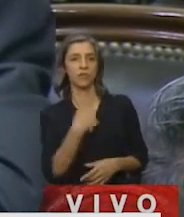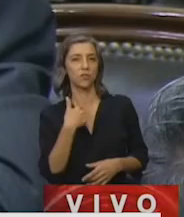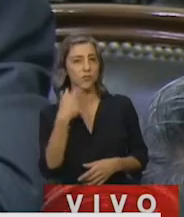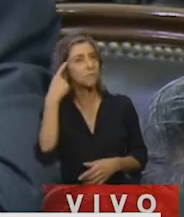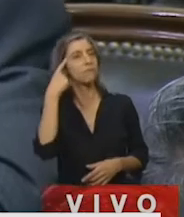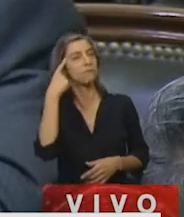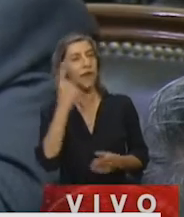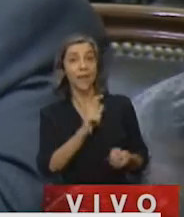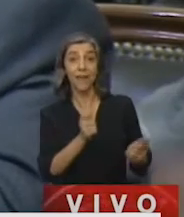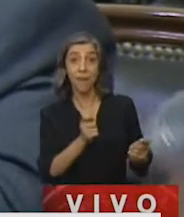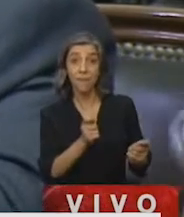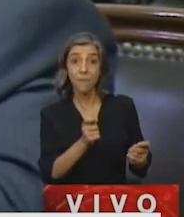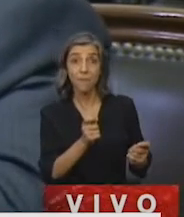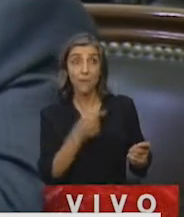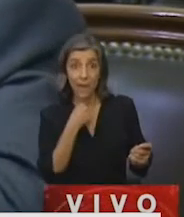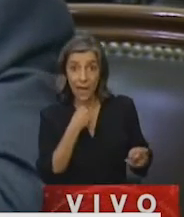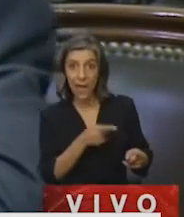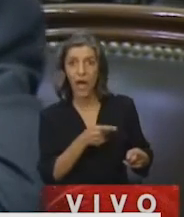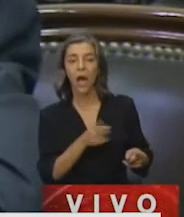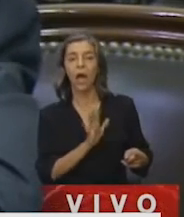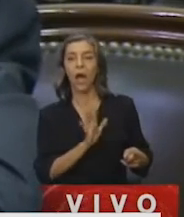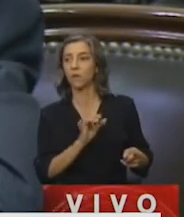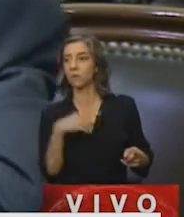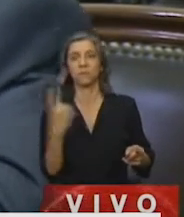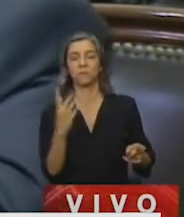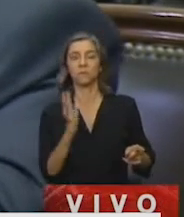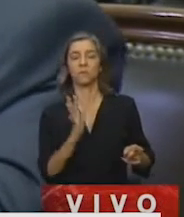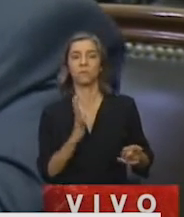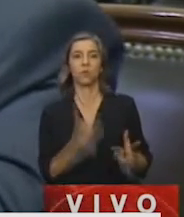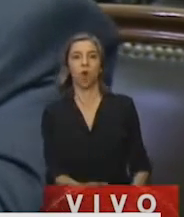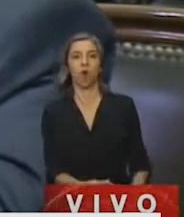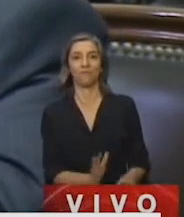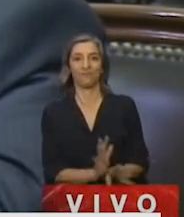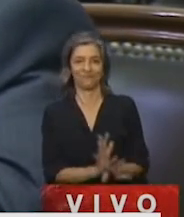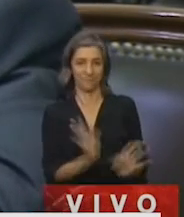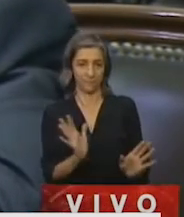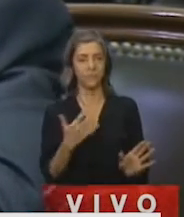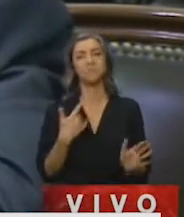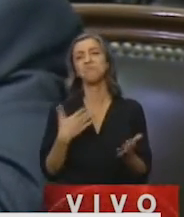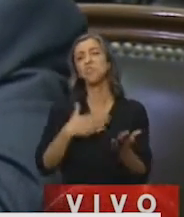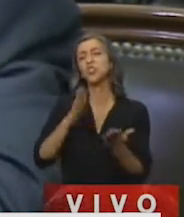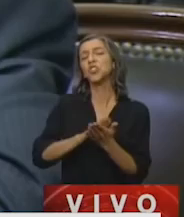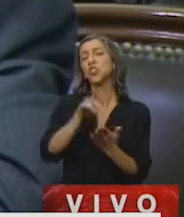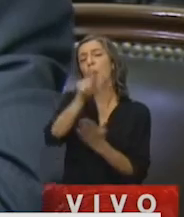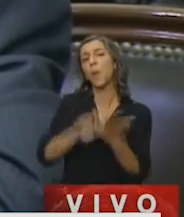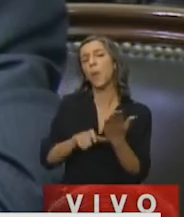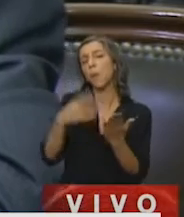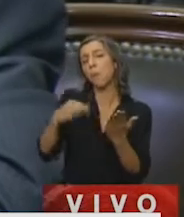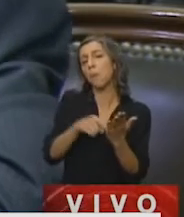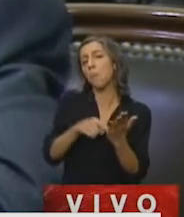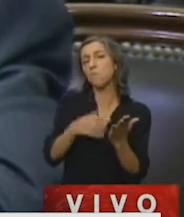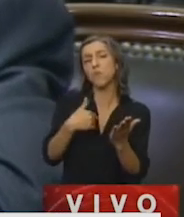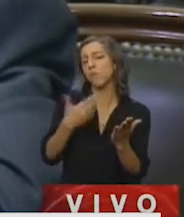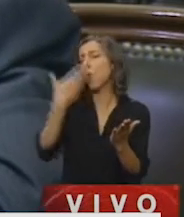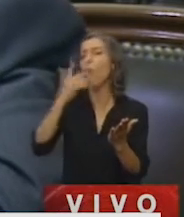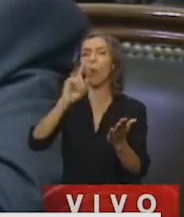inmediatamente aparece la reacción frente a ese posible cambio. Yo, de la boleta específicamente en sí, de la boleta única, no voy a